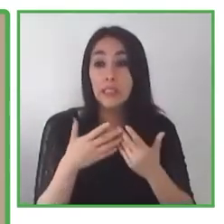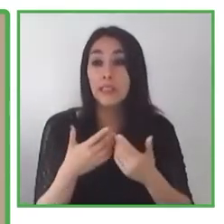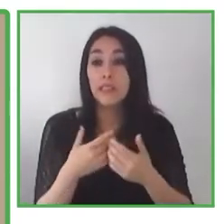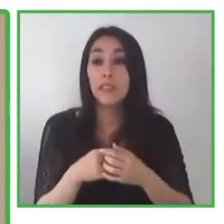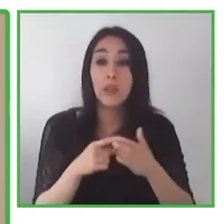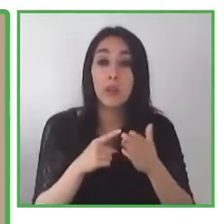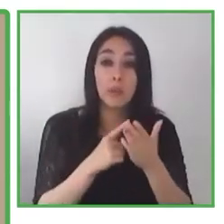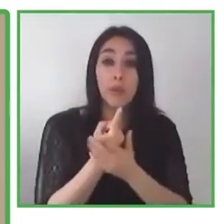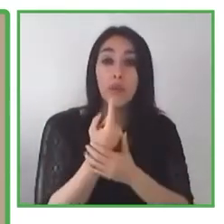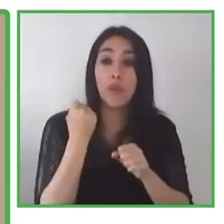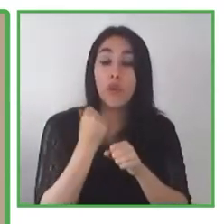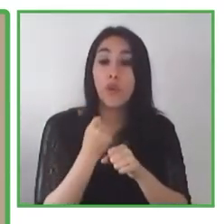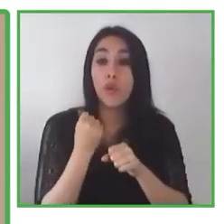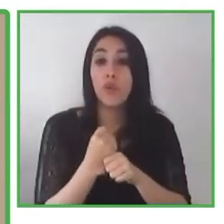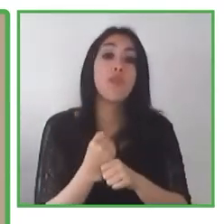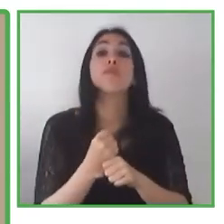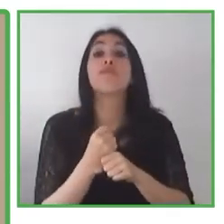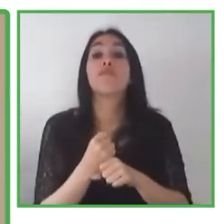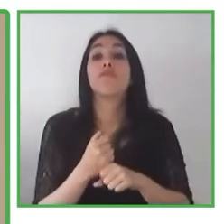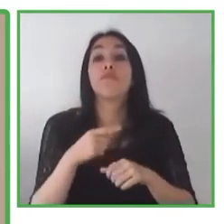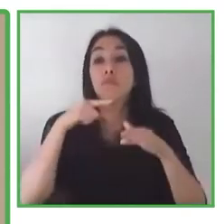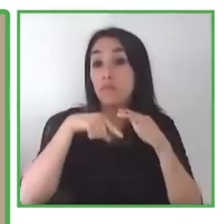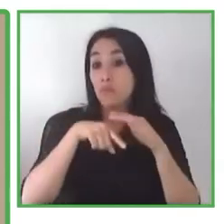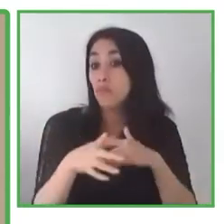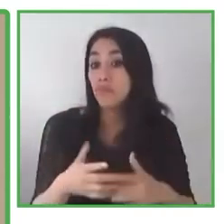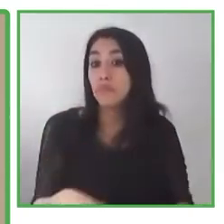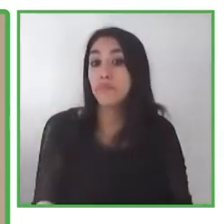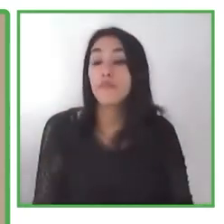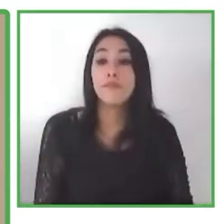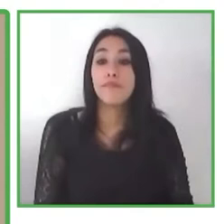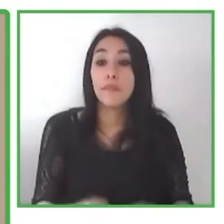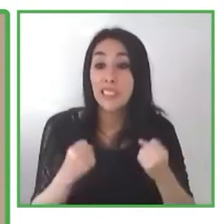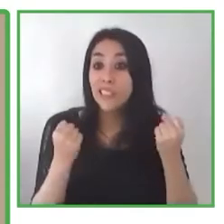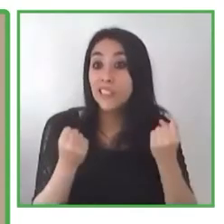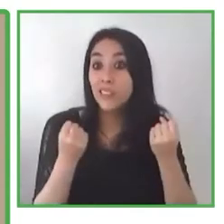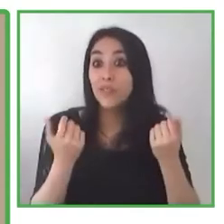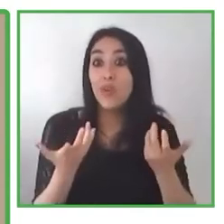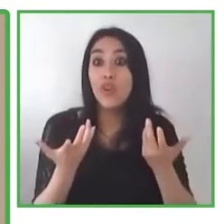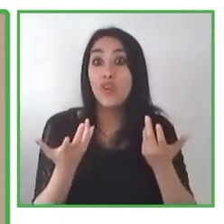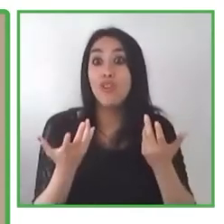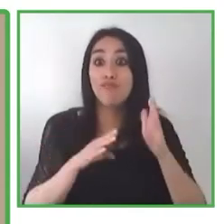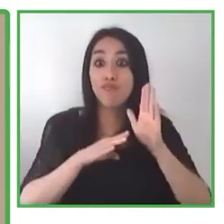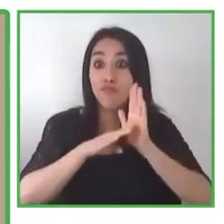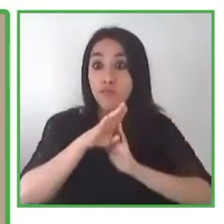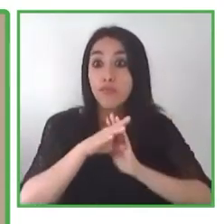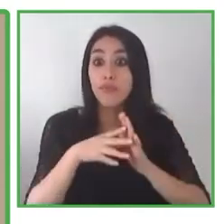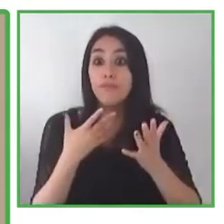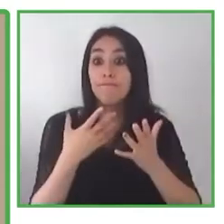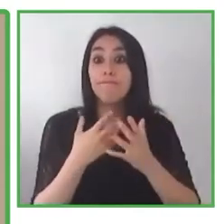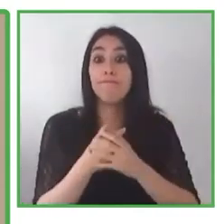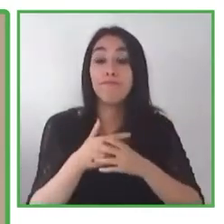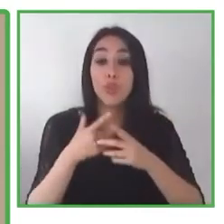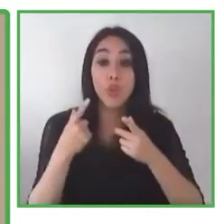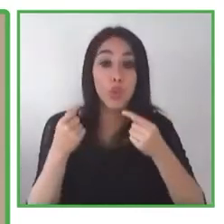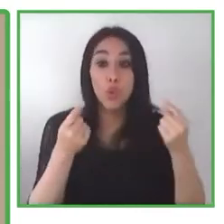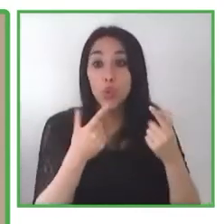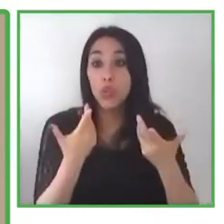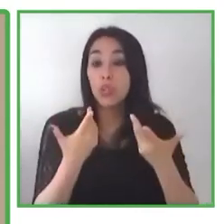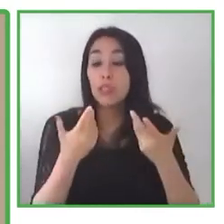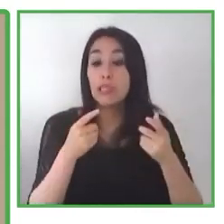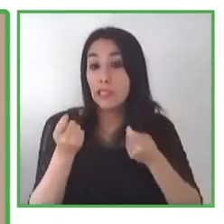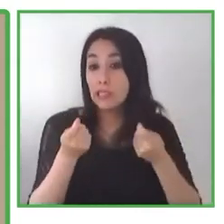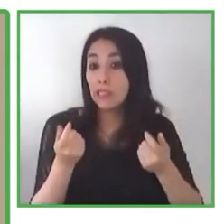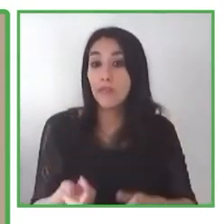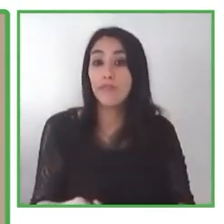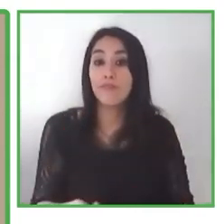países la legislación promueve su inclusión social y económica. Sin embargo, la educación y las